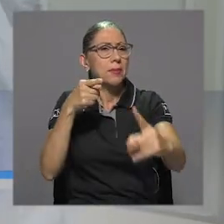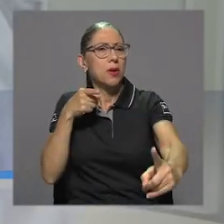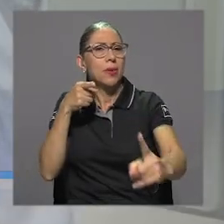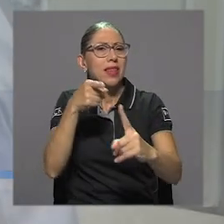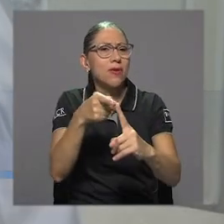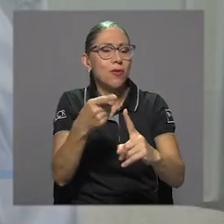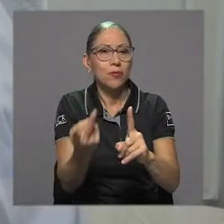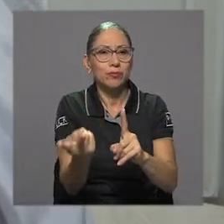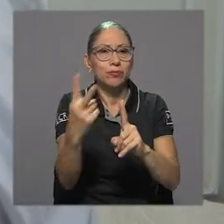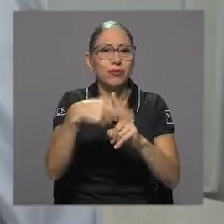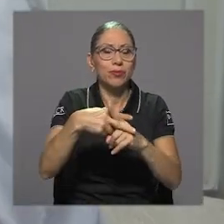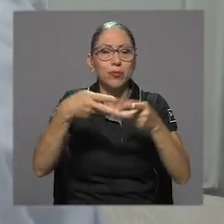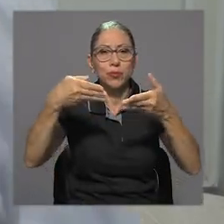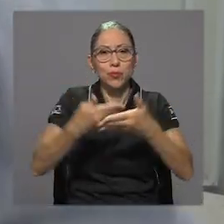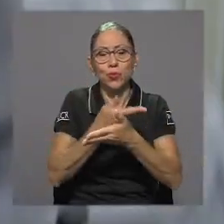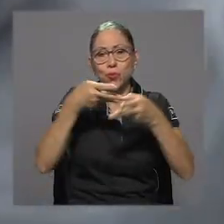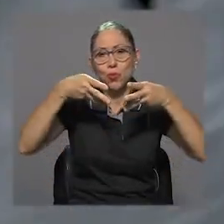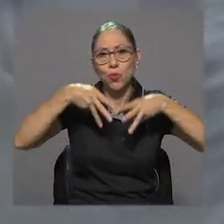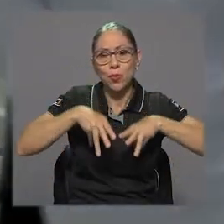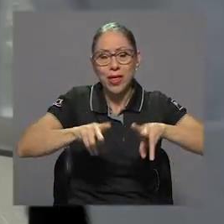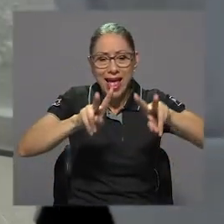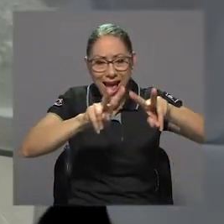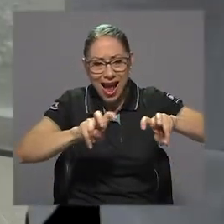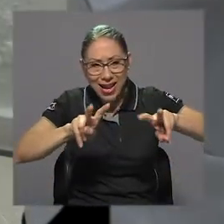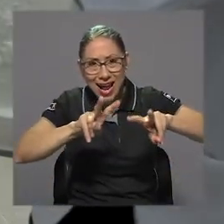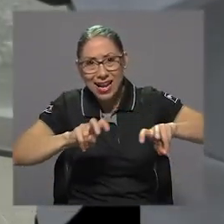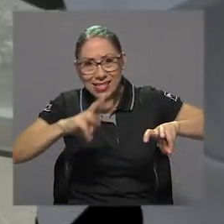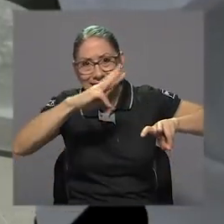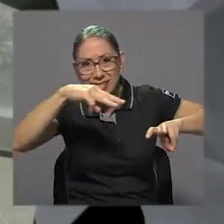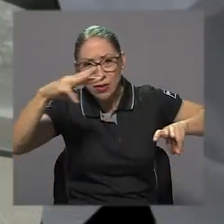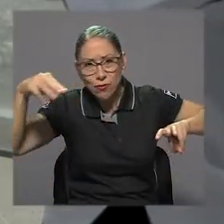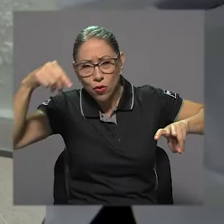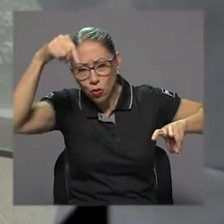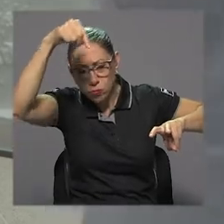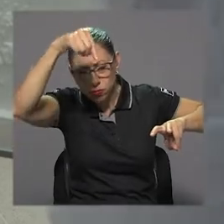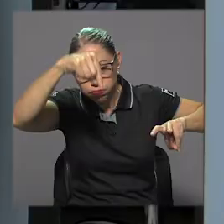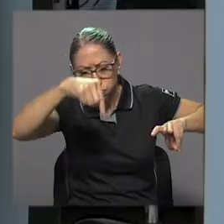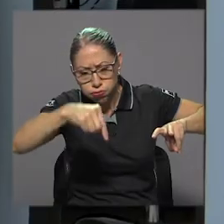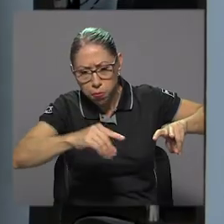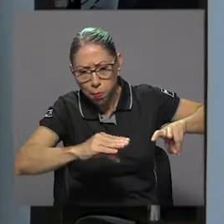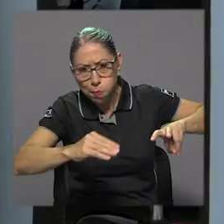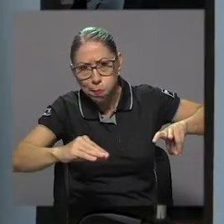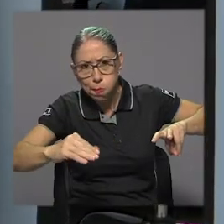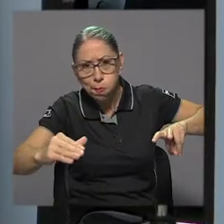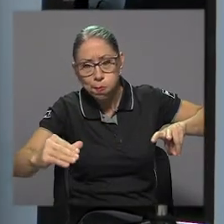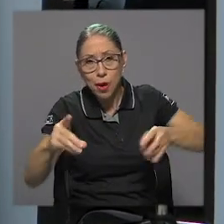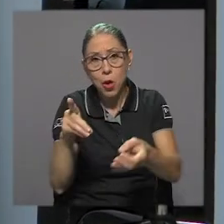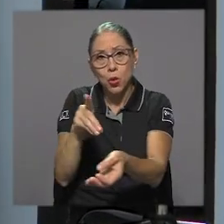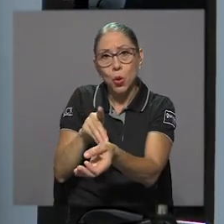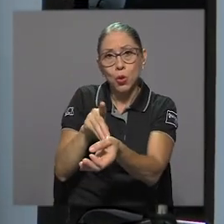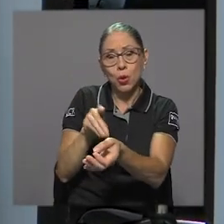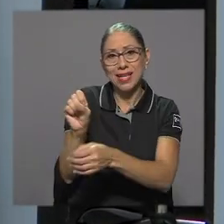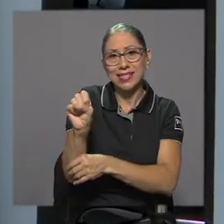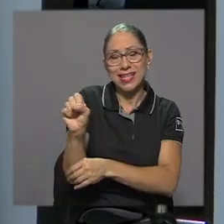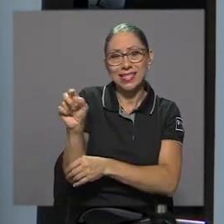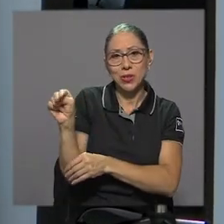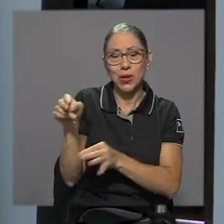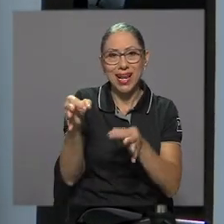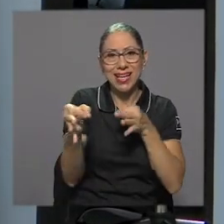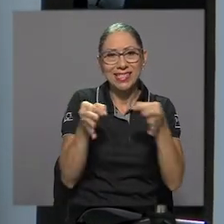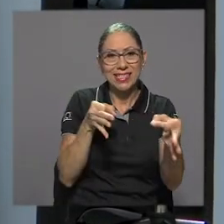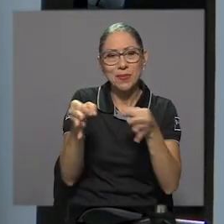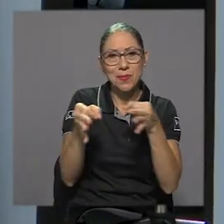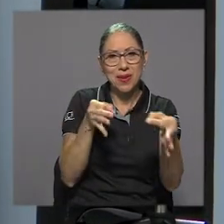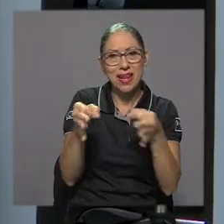objetivo principal fue implementar un nuevo método de análisis de sedimentos del fondo marino. La